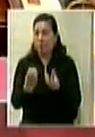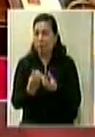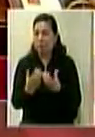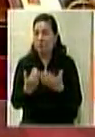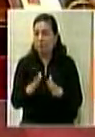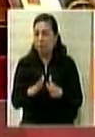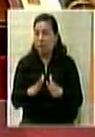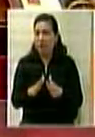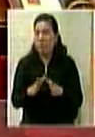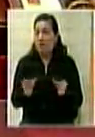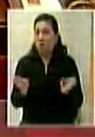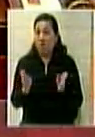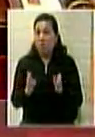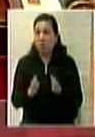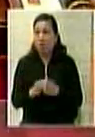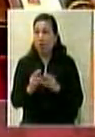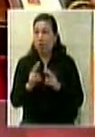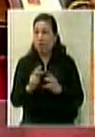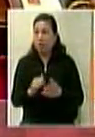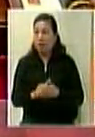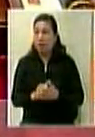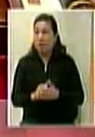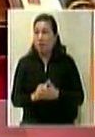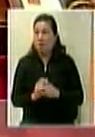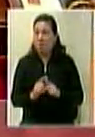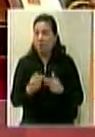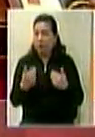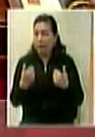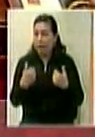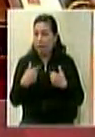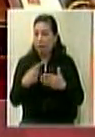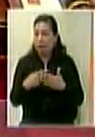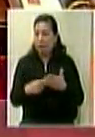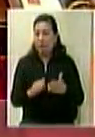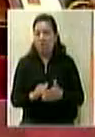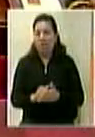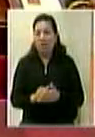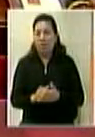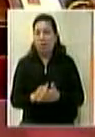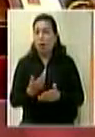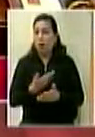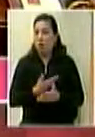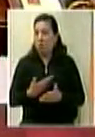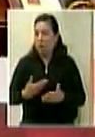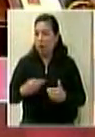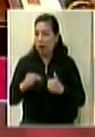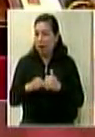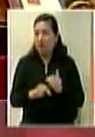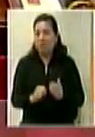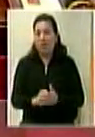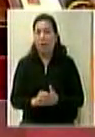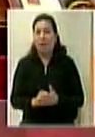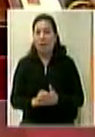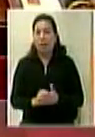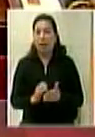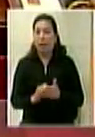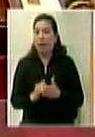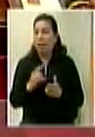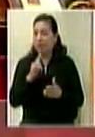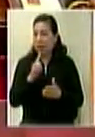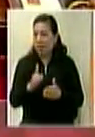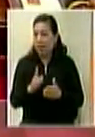ya hay una comisión investigadora para lo que es el gobierno nacional. Y se